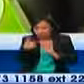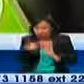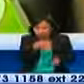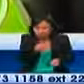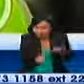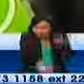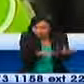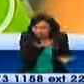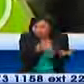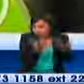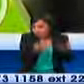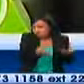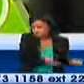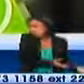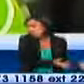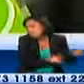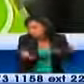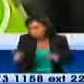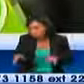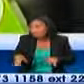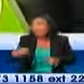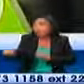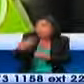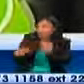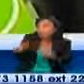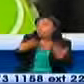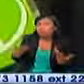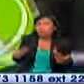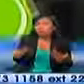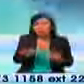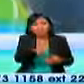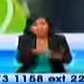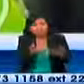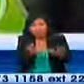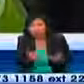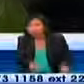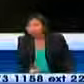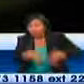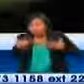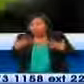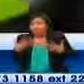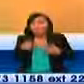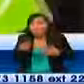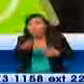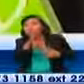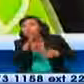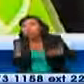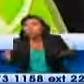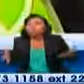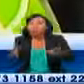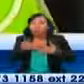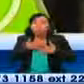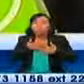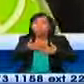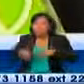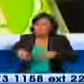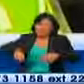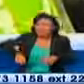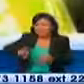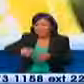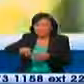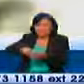¿Para quemar? Me dice que quemando uno habla. Me querían quemar, no, que no había agua acá adentro. Ya ahí me llevaron a patazo adentro,